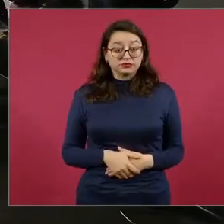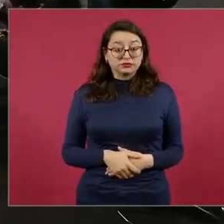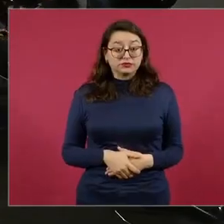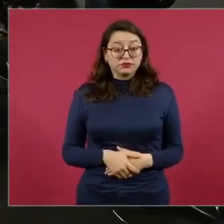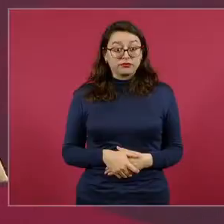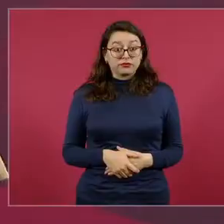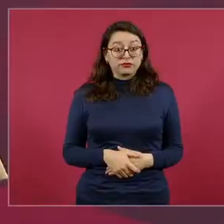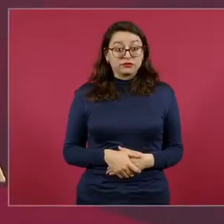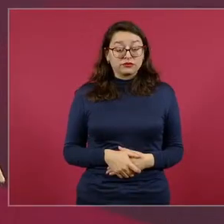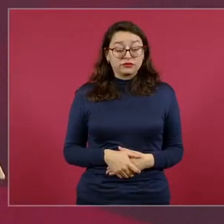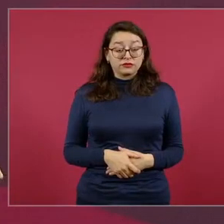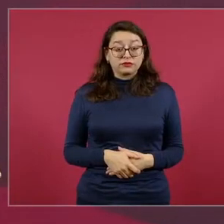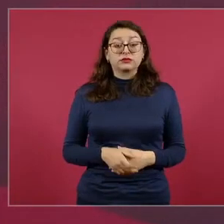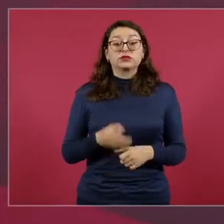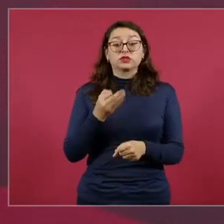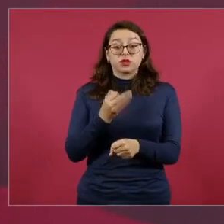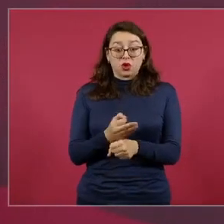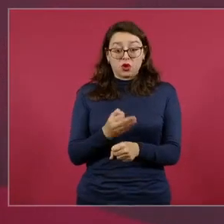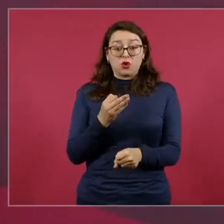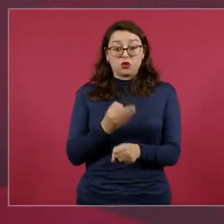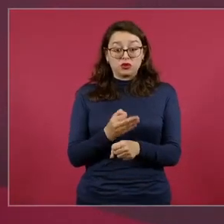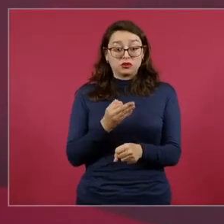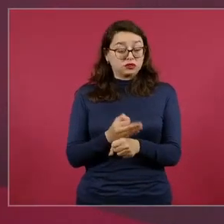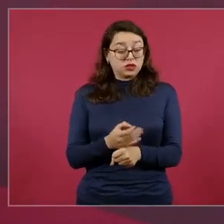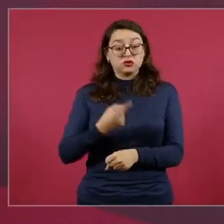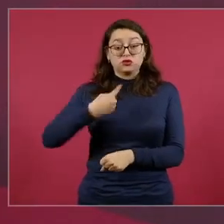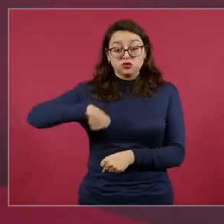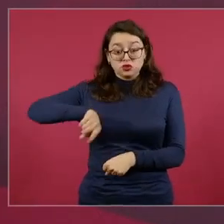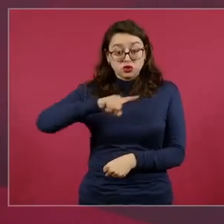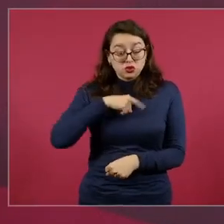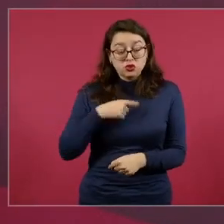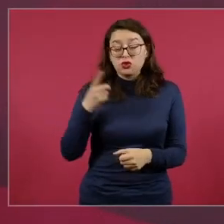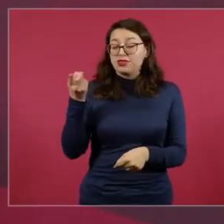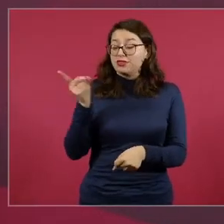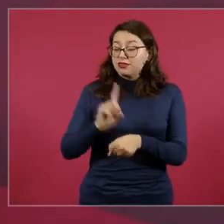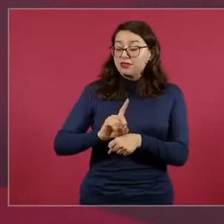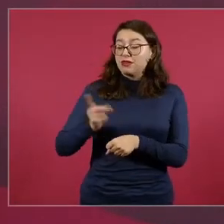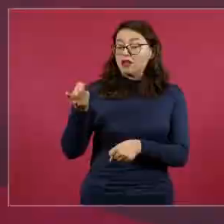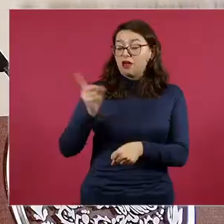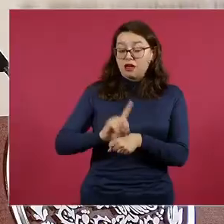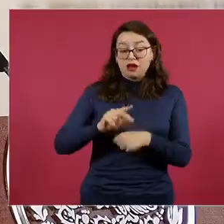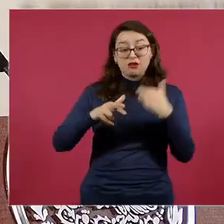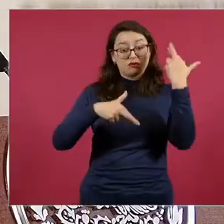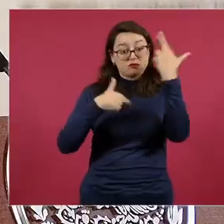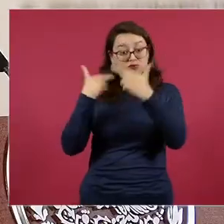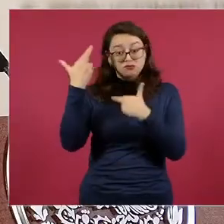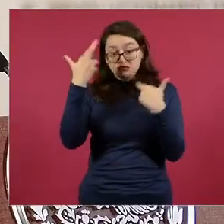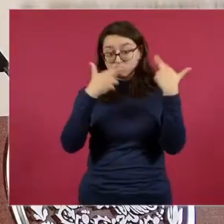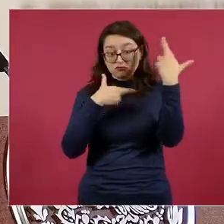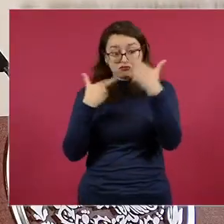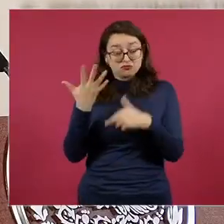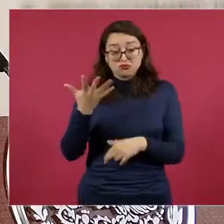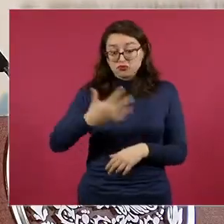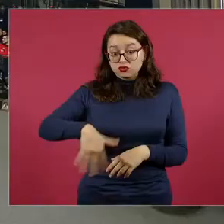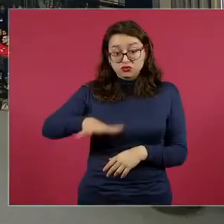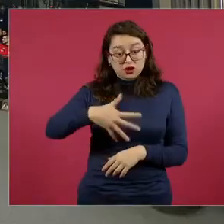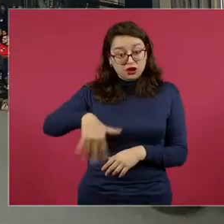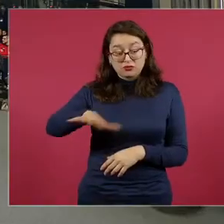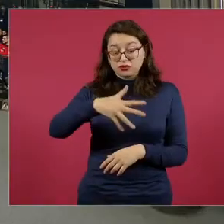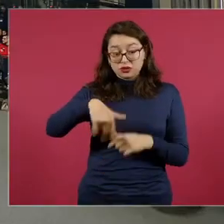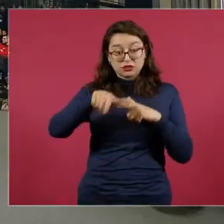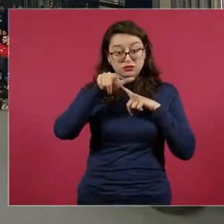Ahorita, en este momento, estamos haciendo los trabajos de revisión del registro y estamos atendiendo la búsqueda